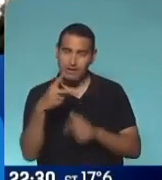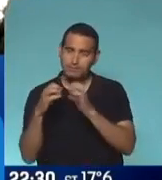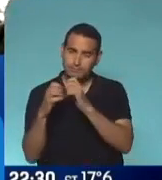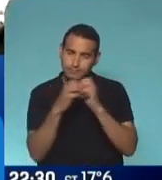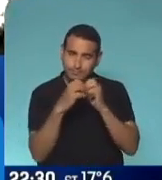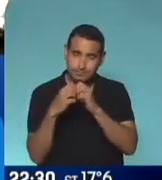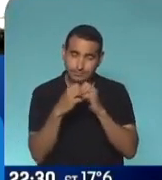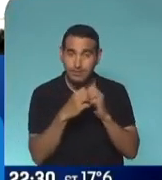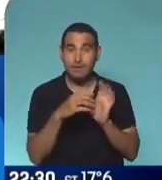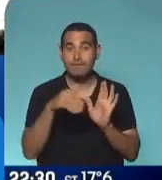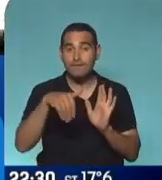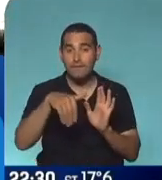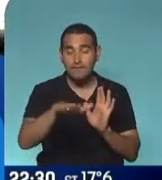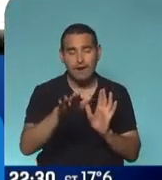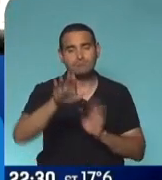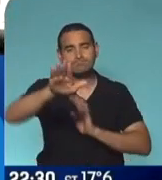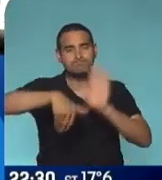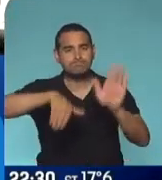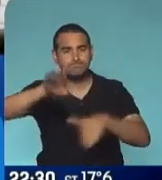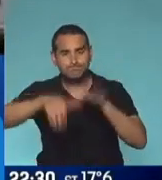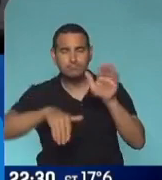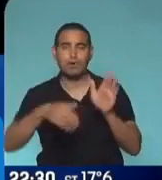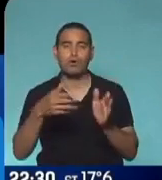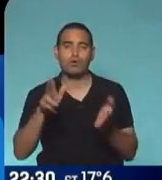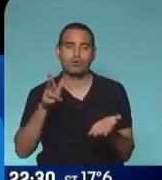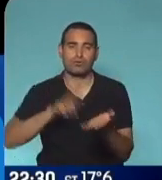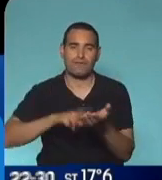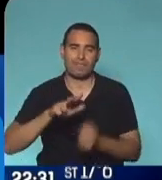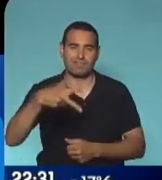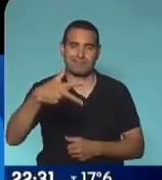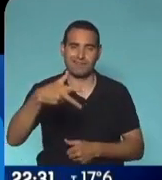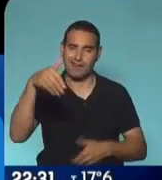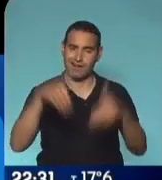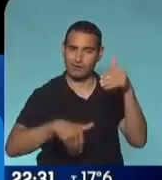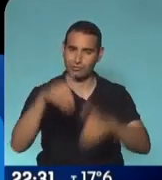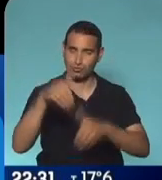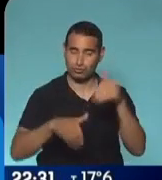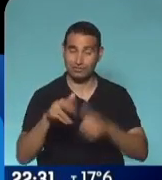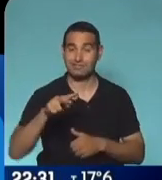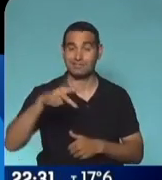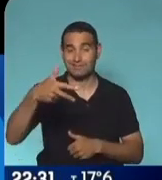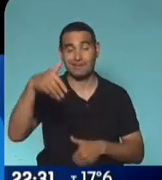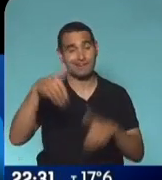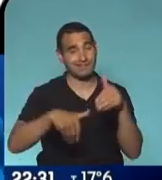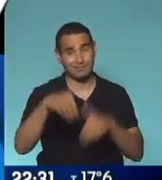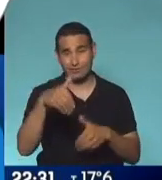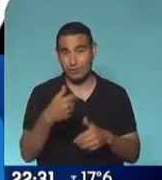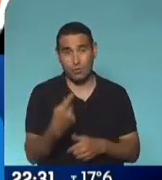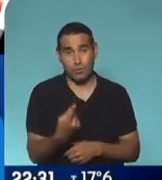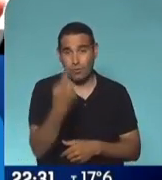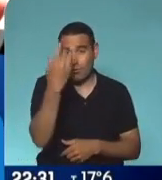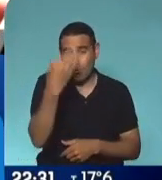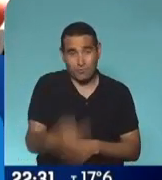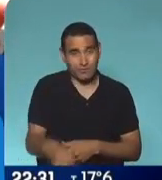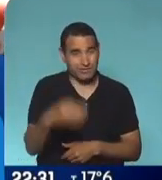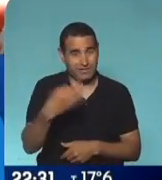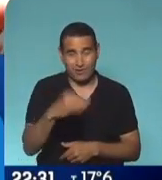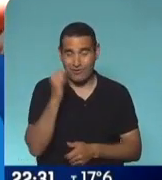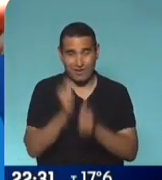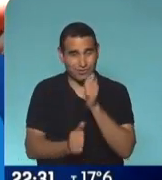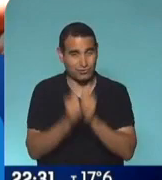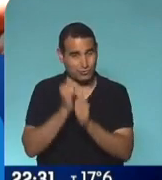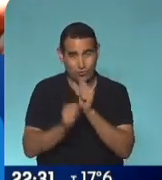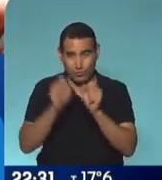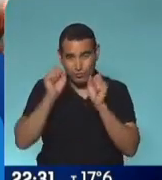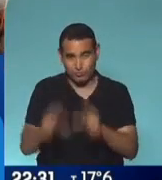antes de una posible convocatoria a terceras elecciones, terceras consecutivas, algo único en la historia